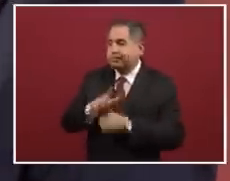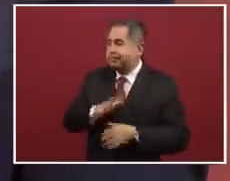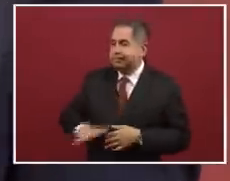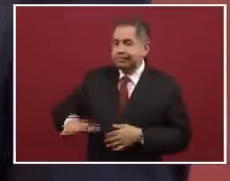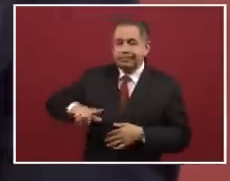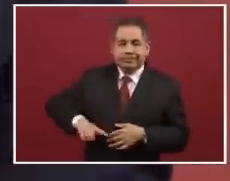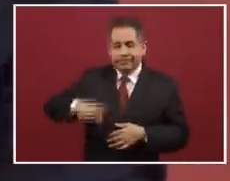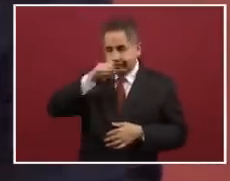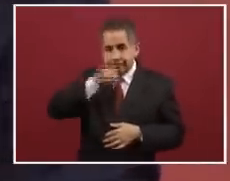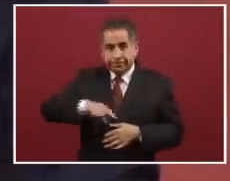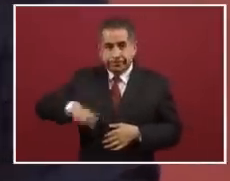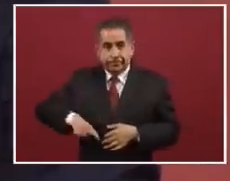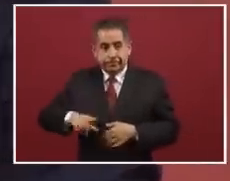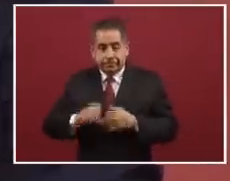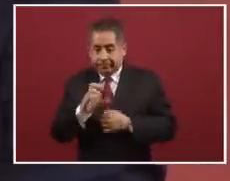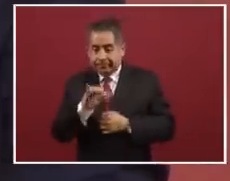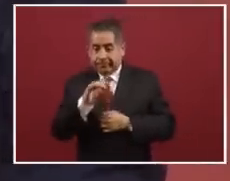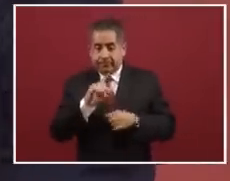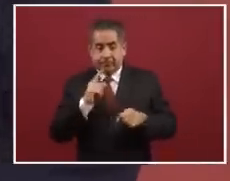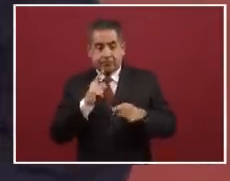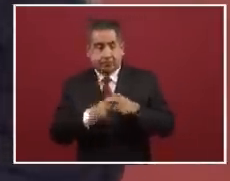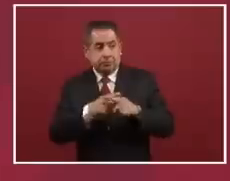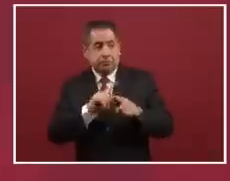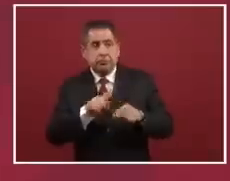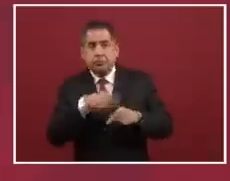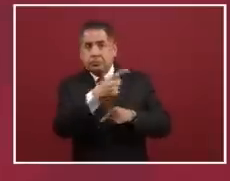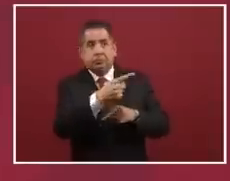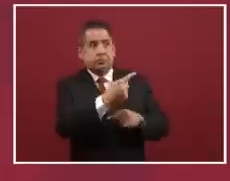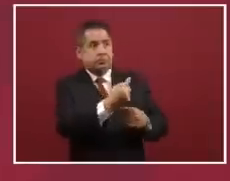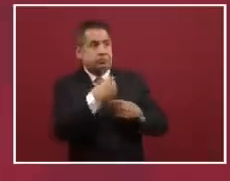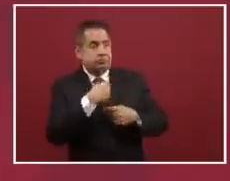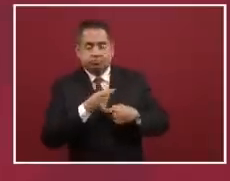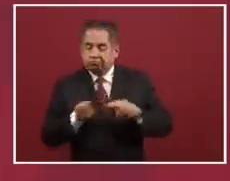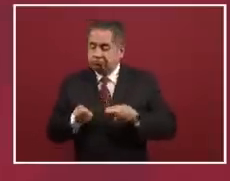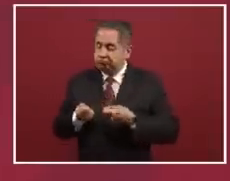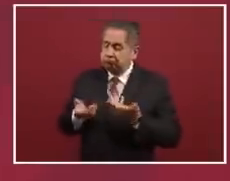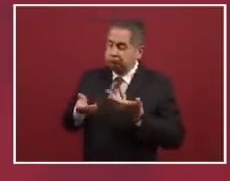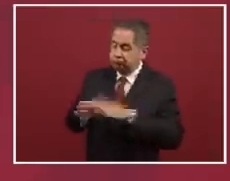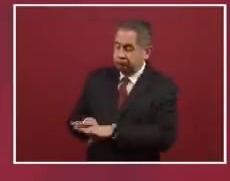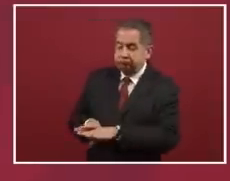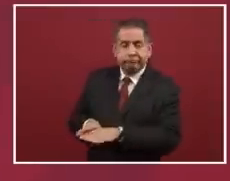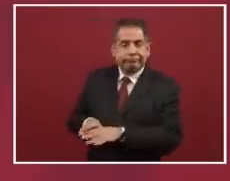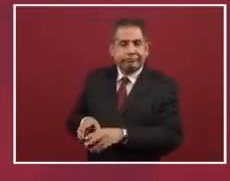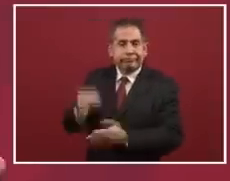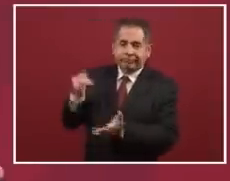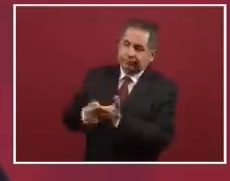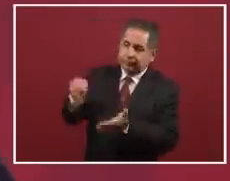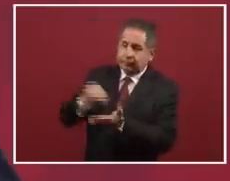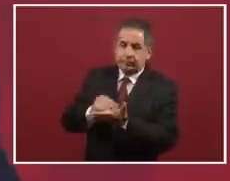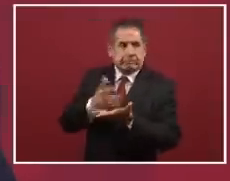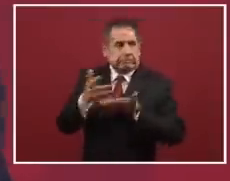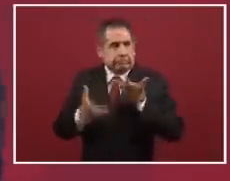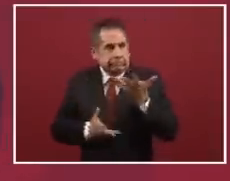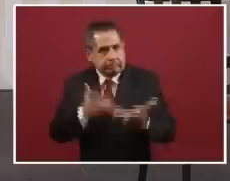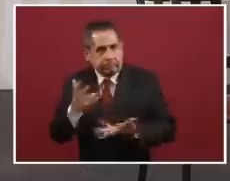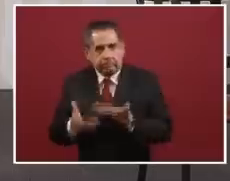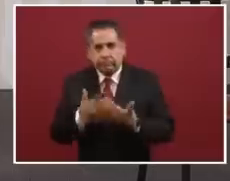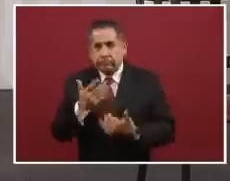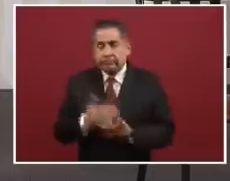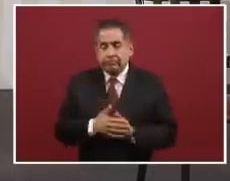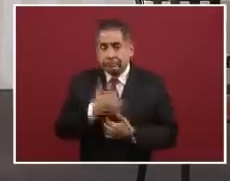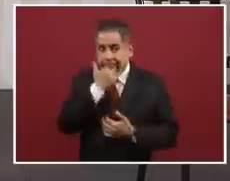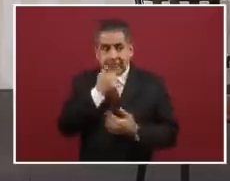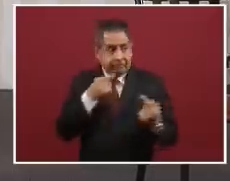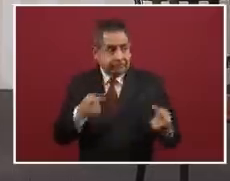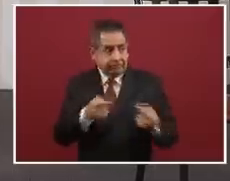por nosotros, sino impuesta por la guerra comercial desde Estados Unidos. Entonces, evidentemente que alejar la posibilidad de una